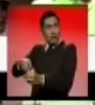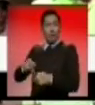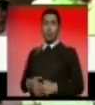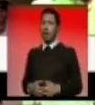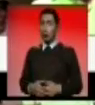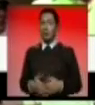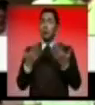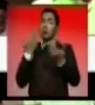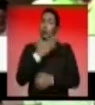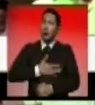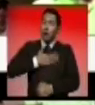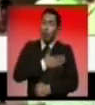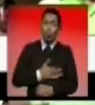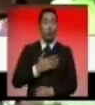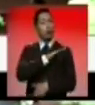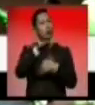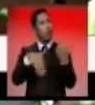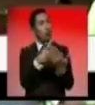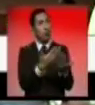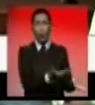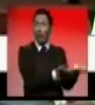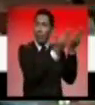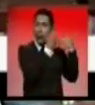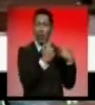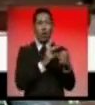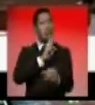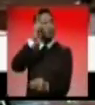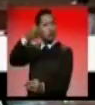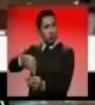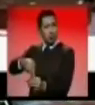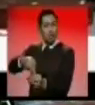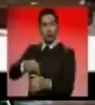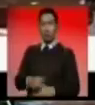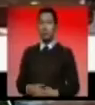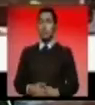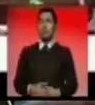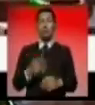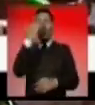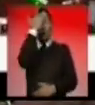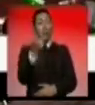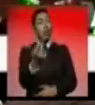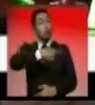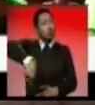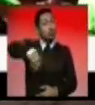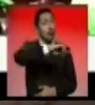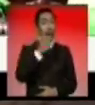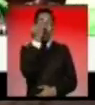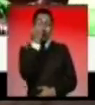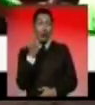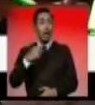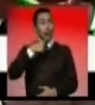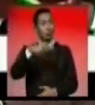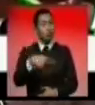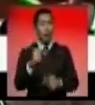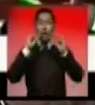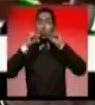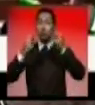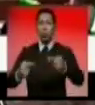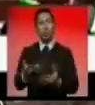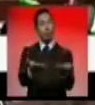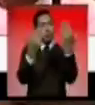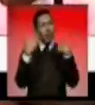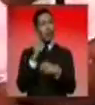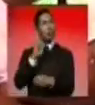ser. Todo hay que hacerlo con ustedes, porque ustedes son la razón de ser de este